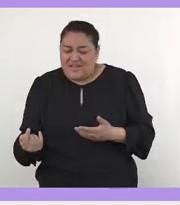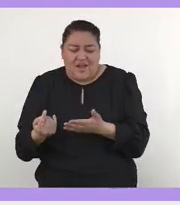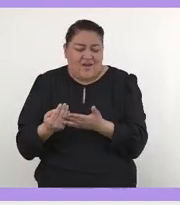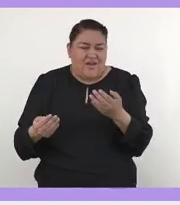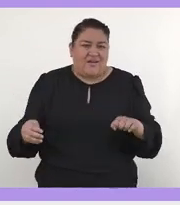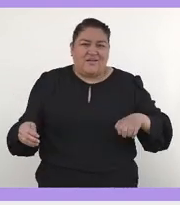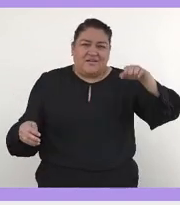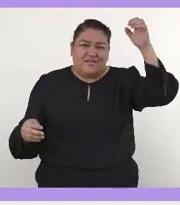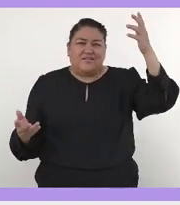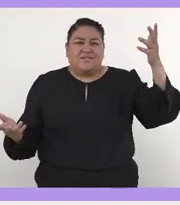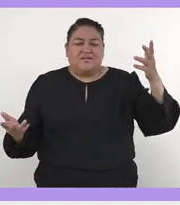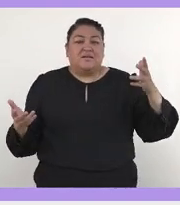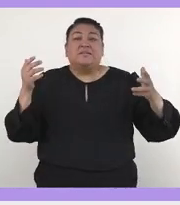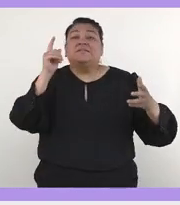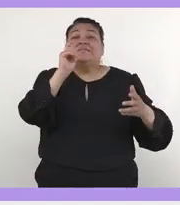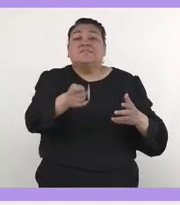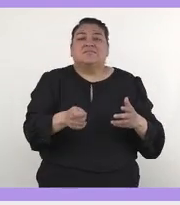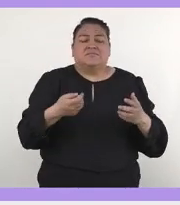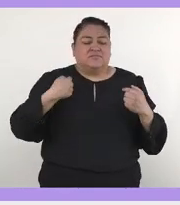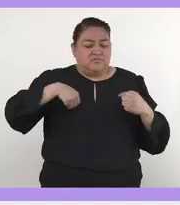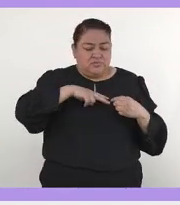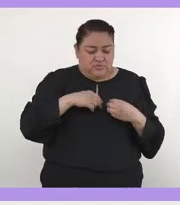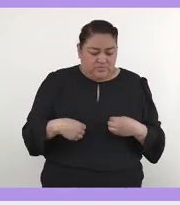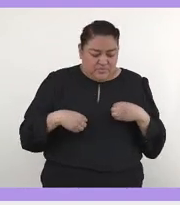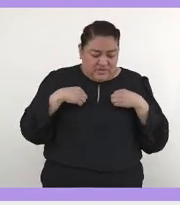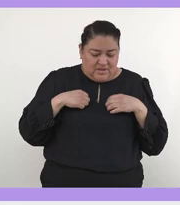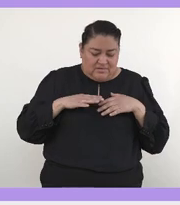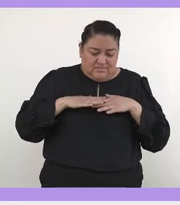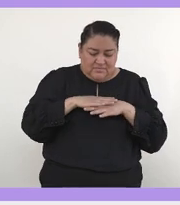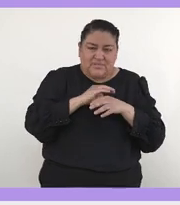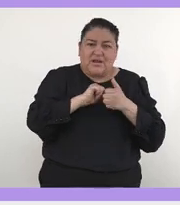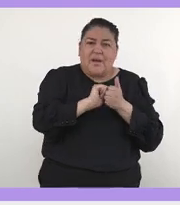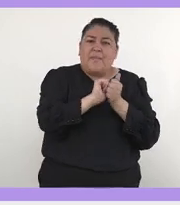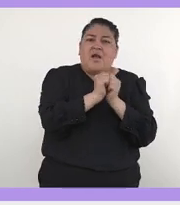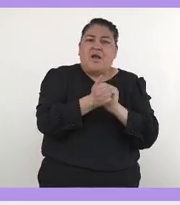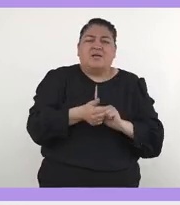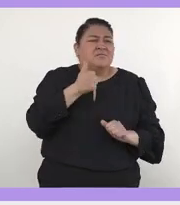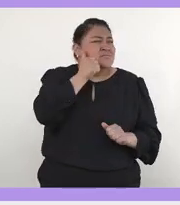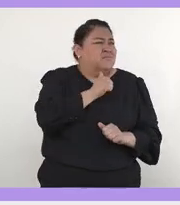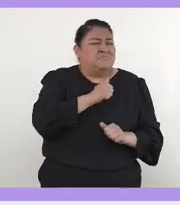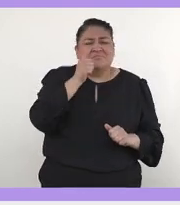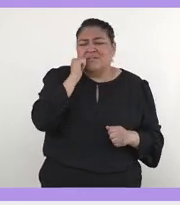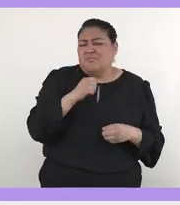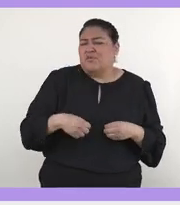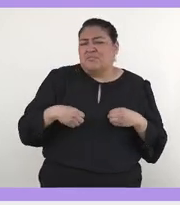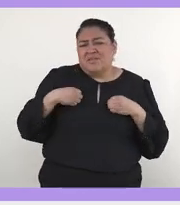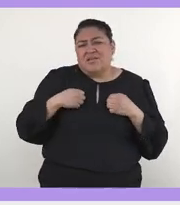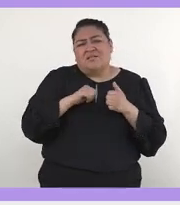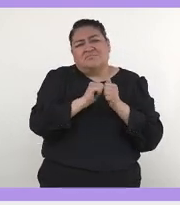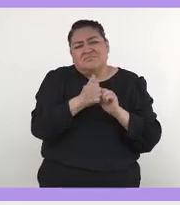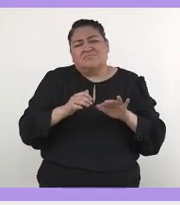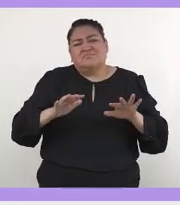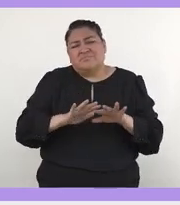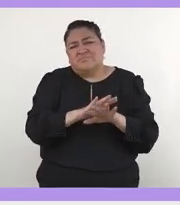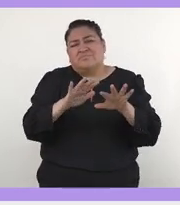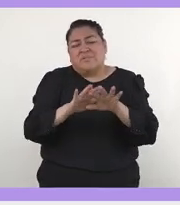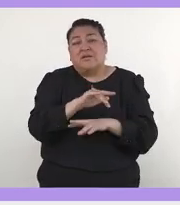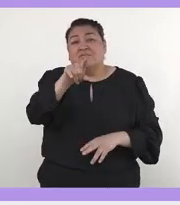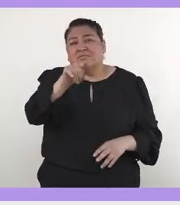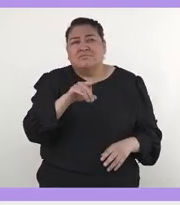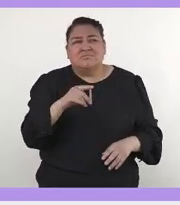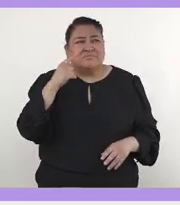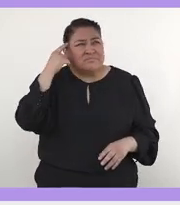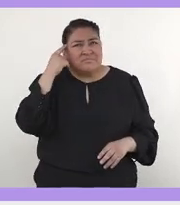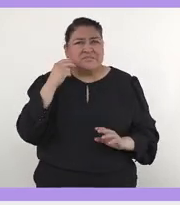Paty Nos estamos reinventando todo el tiempo y está bien abracemos esos cambios que tenemos Entonces no tengan miedo de cambiar